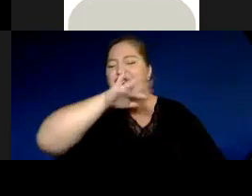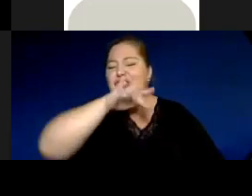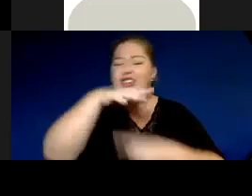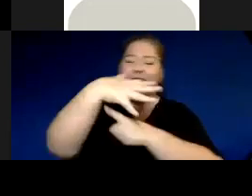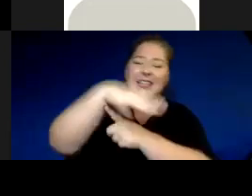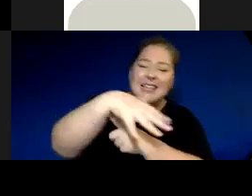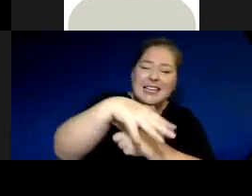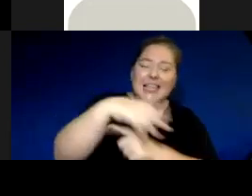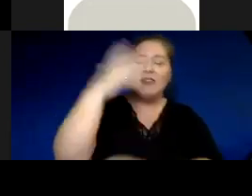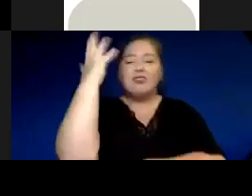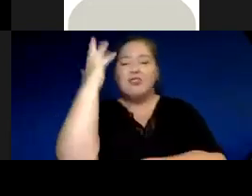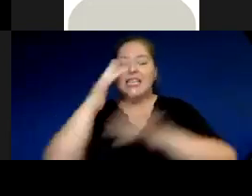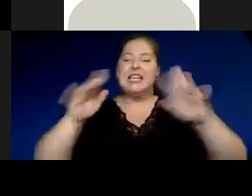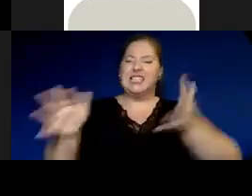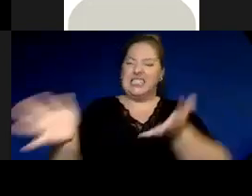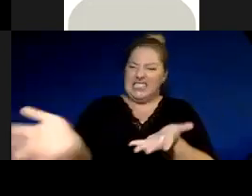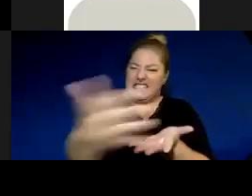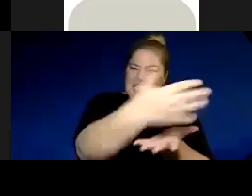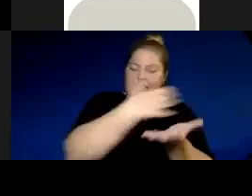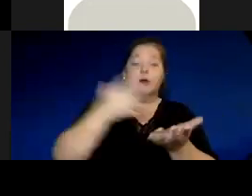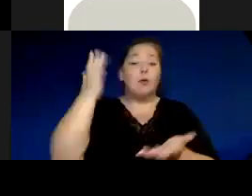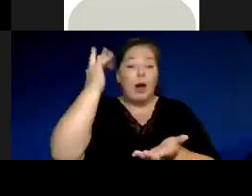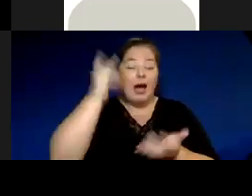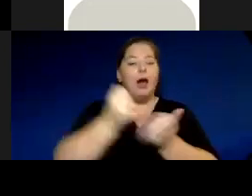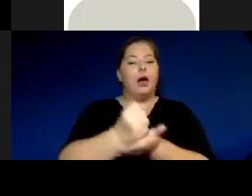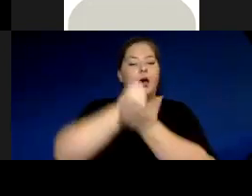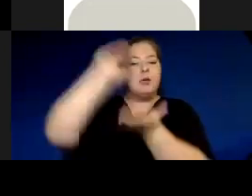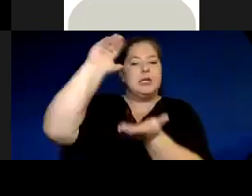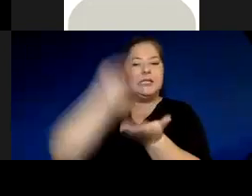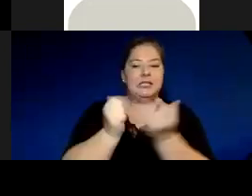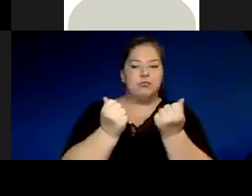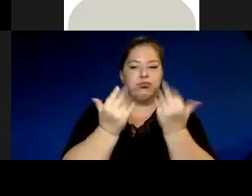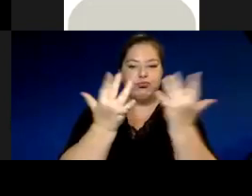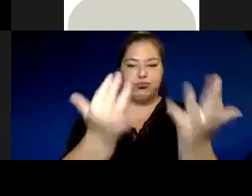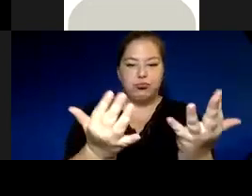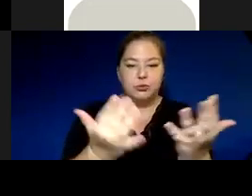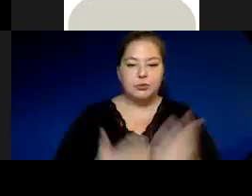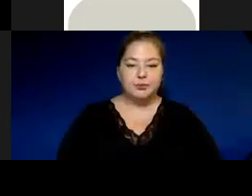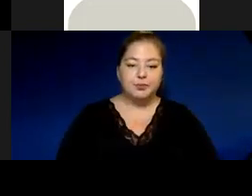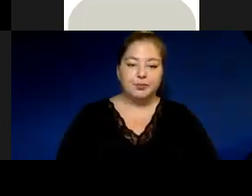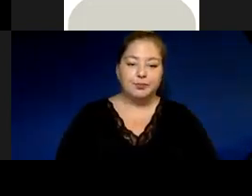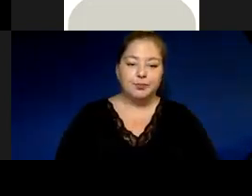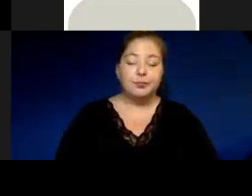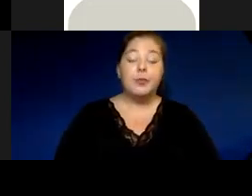afectados antes y durante de los incendios. En cuanto a seguros,